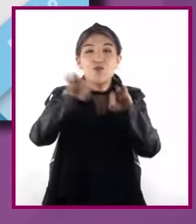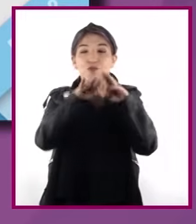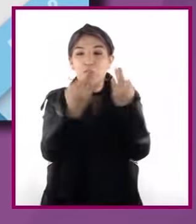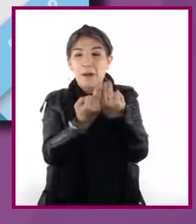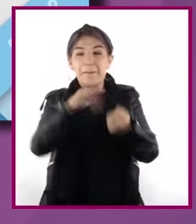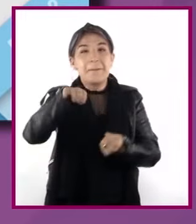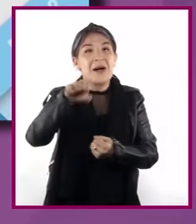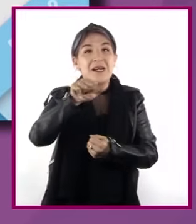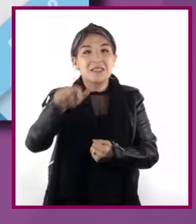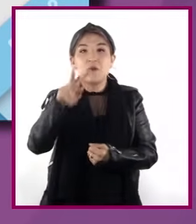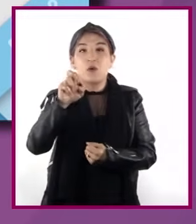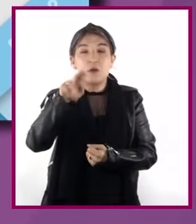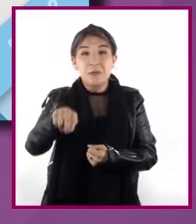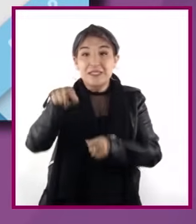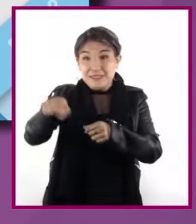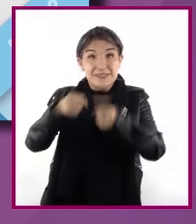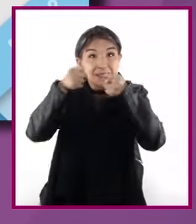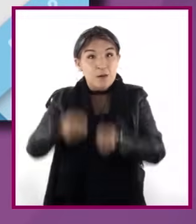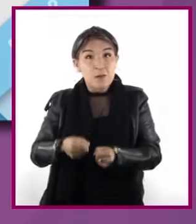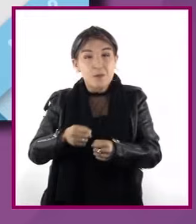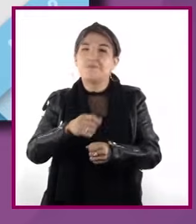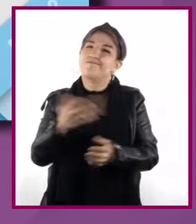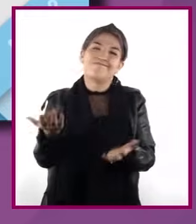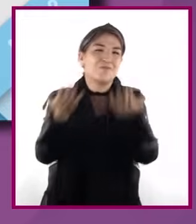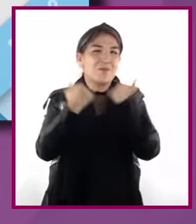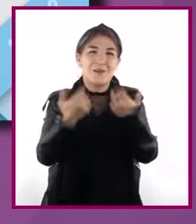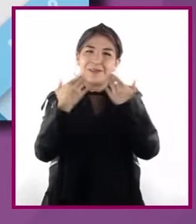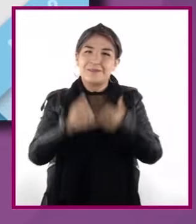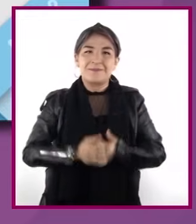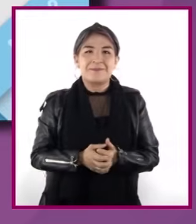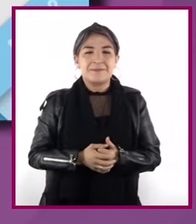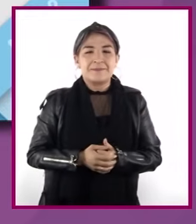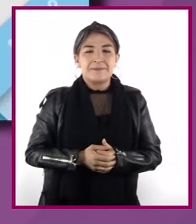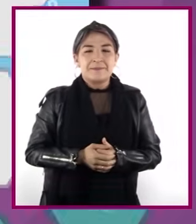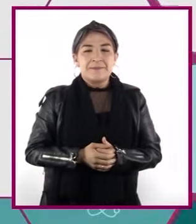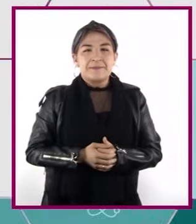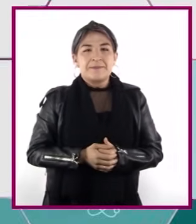volumen no están definidos.